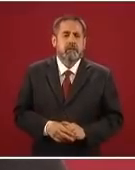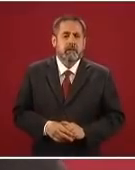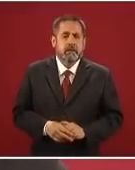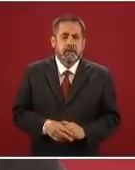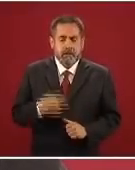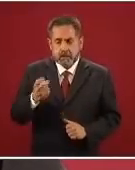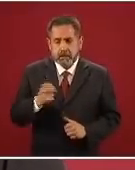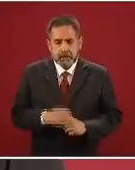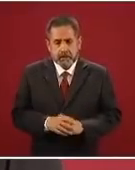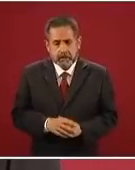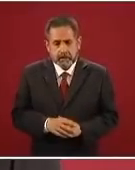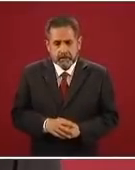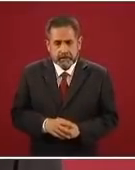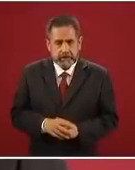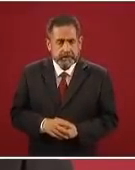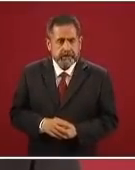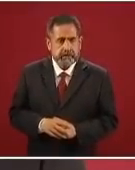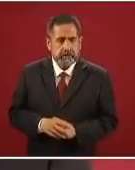Entonces,